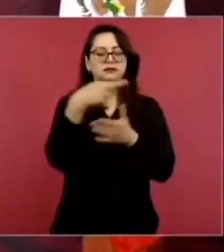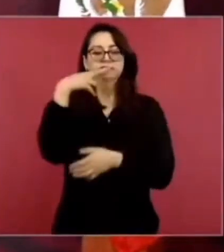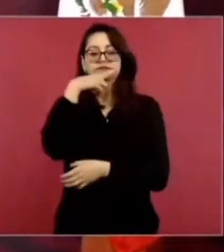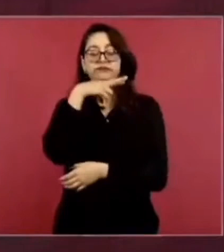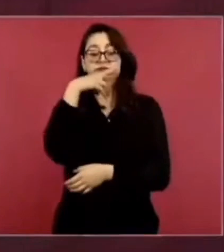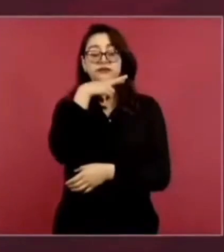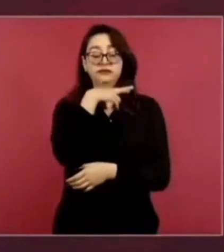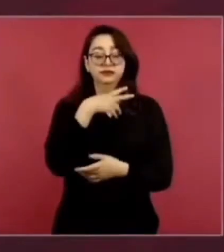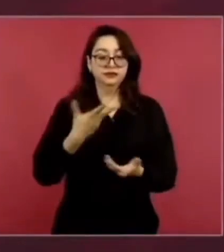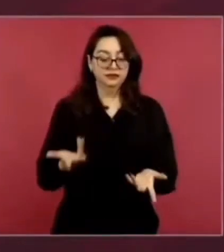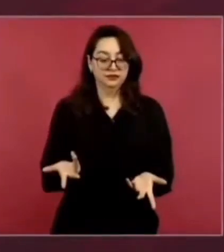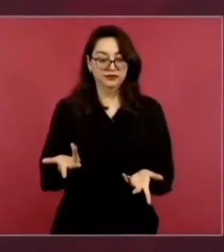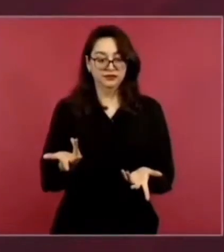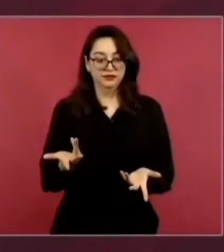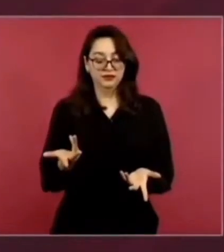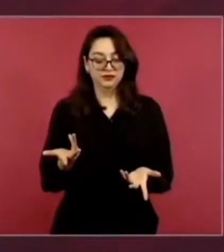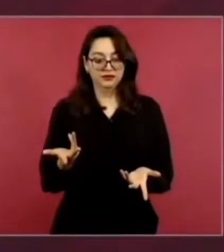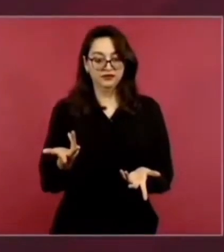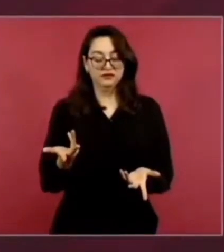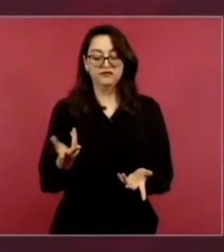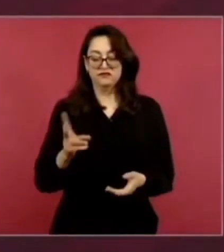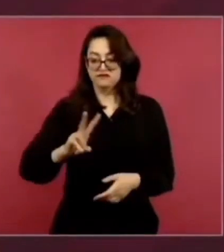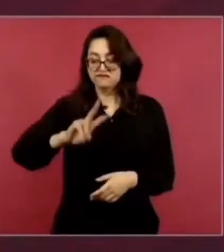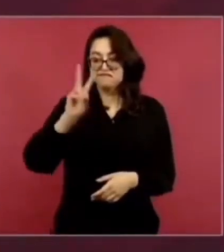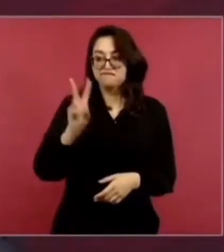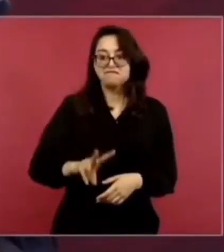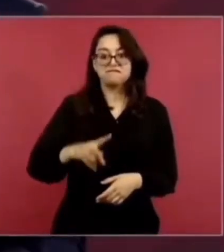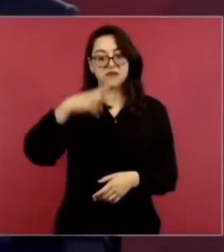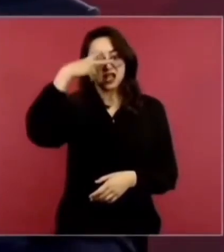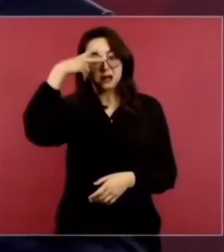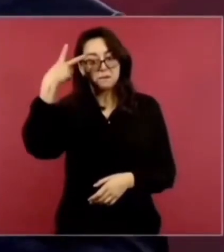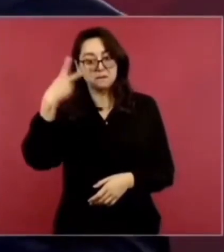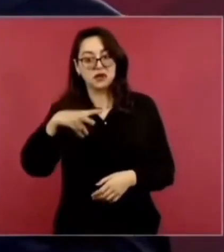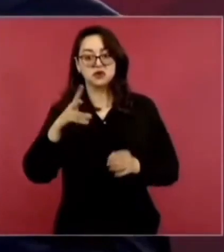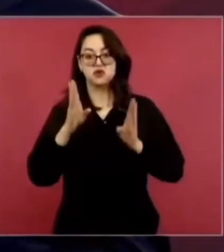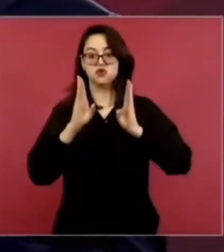Entonces, sí es un ejército